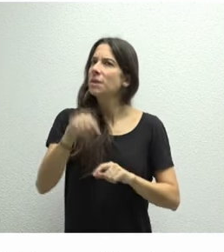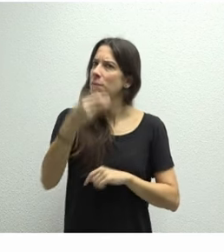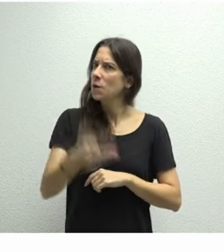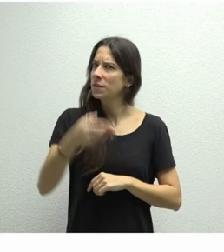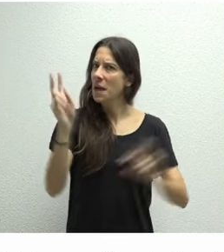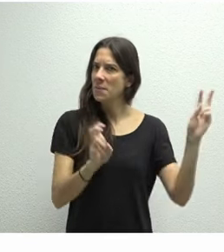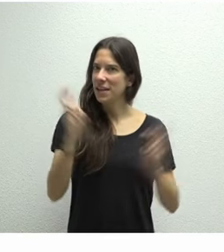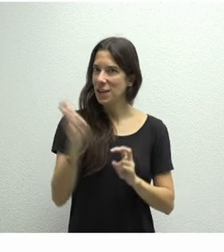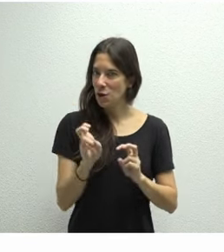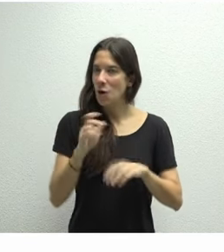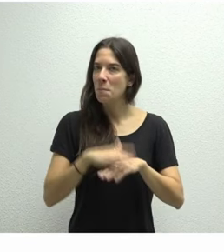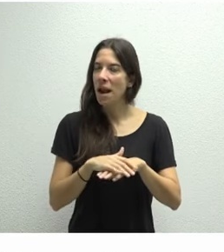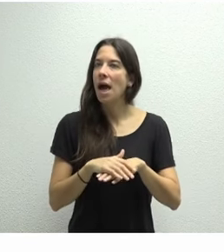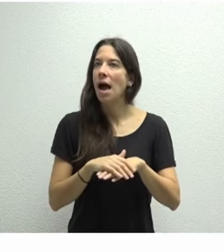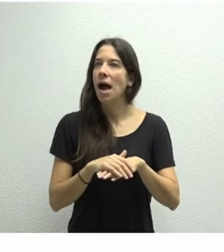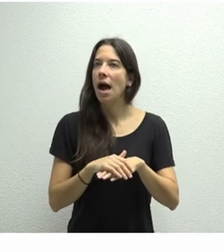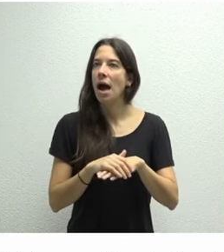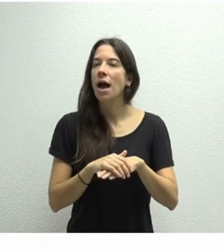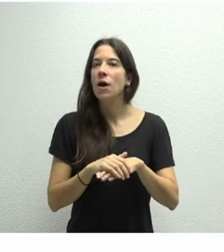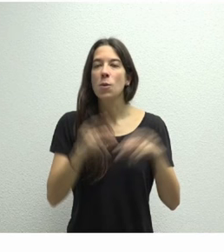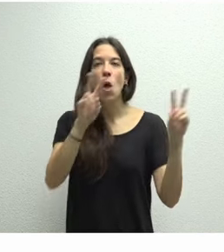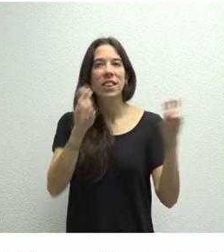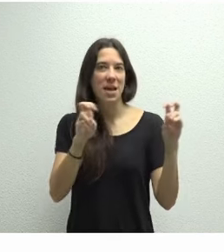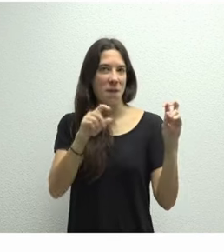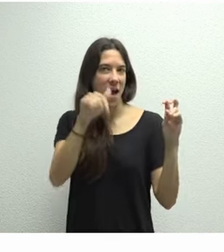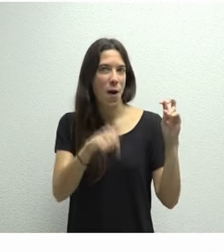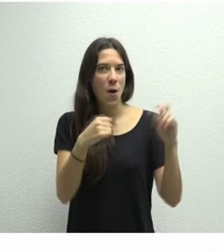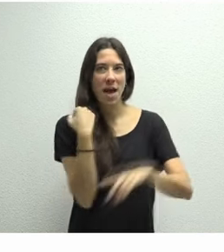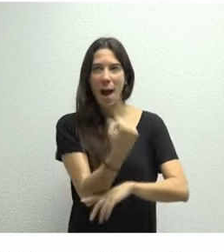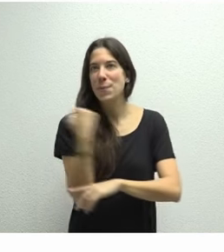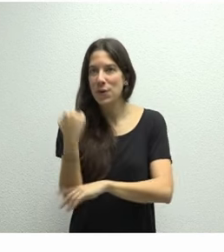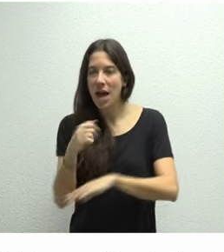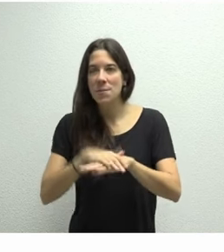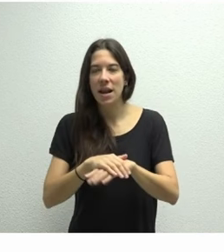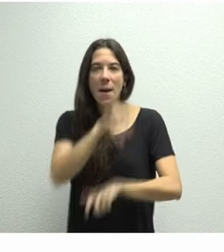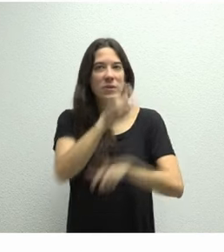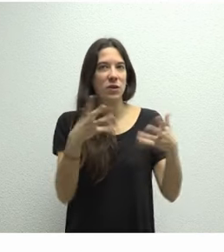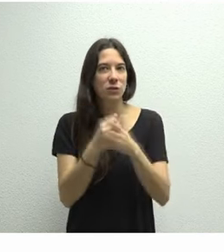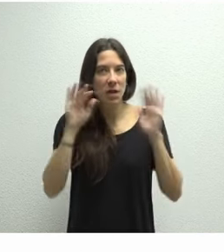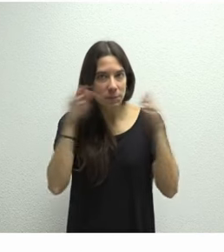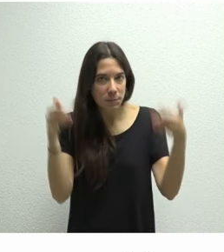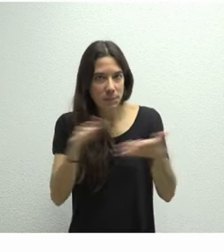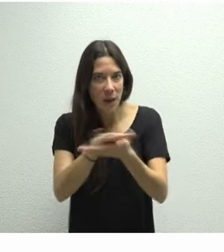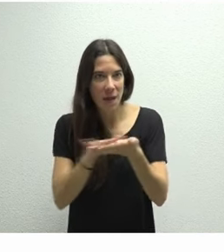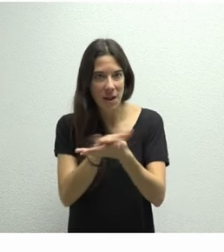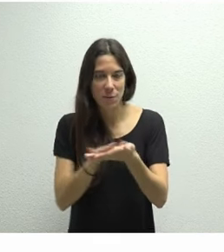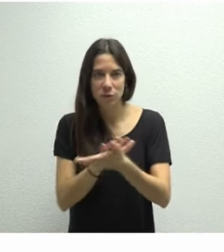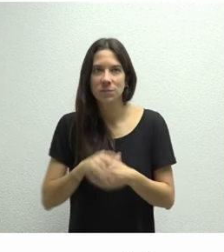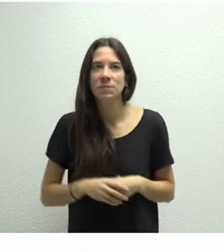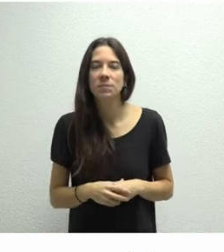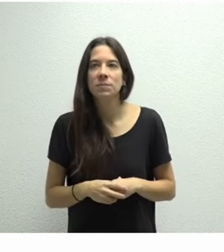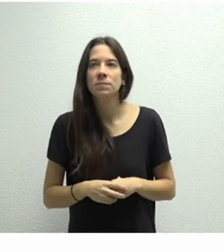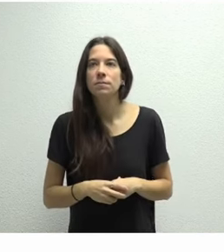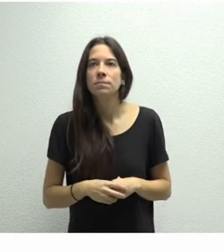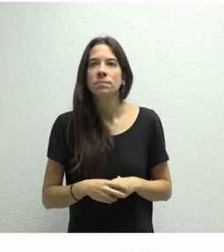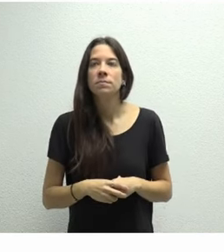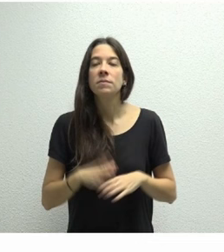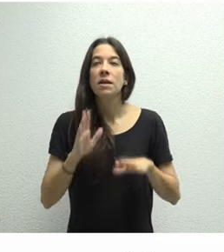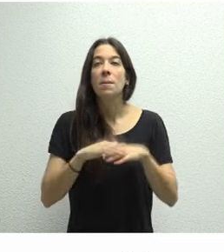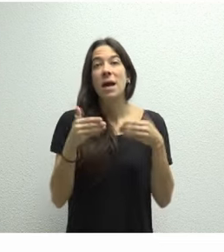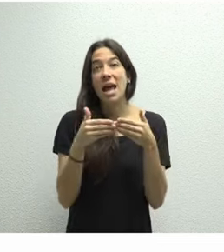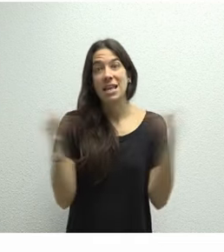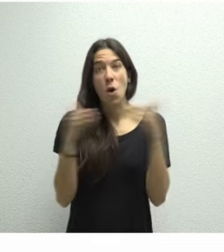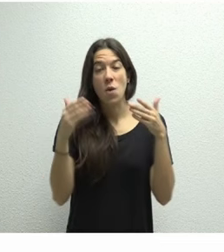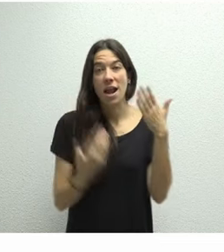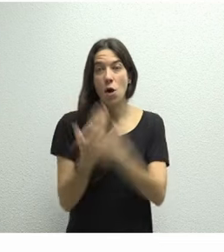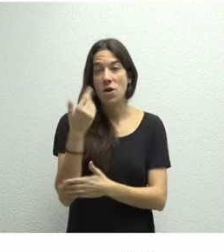a apoyar que este tema esté hoy en el foco de muchas personas tenemos para inaugurar esta jornada con